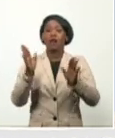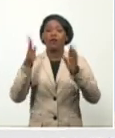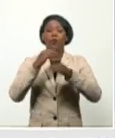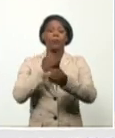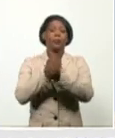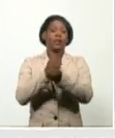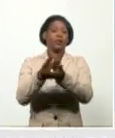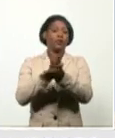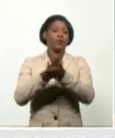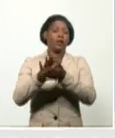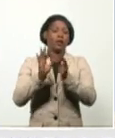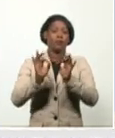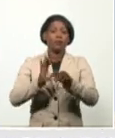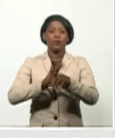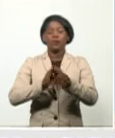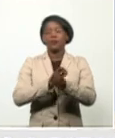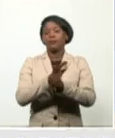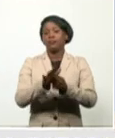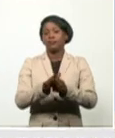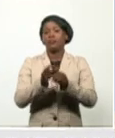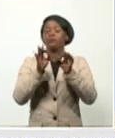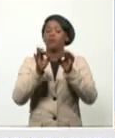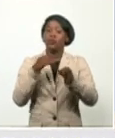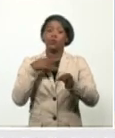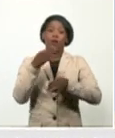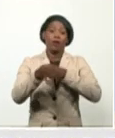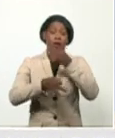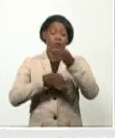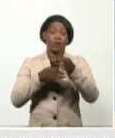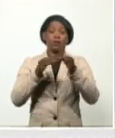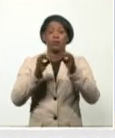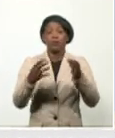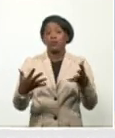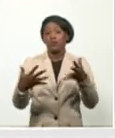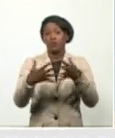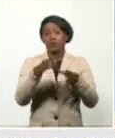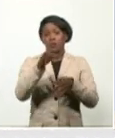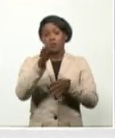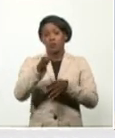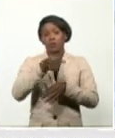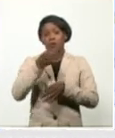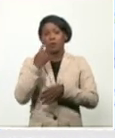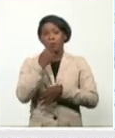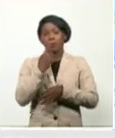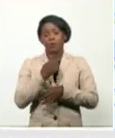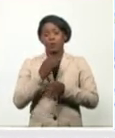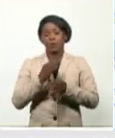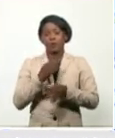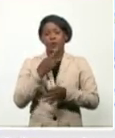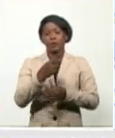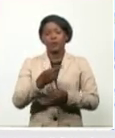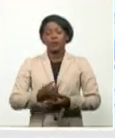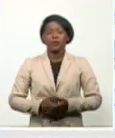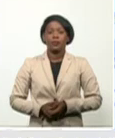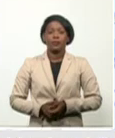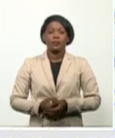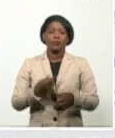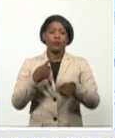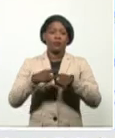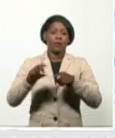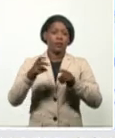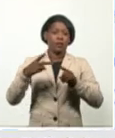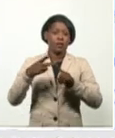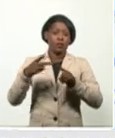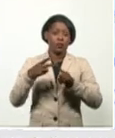la enfermedad. Es lo que podemos decir en relación con esta pregunta, Héctor. Un usuario en redes sociales comenta lo